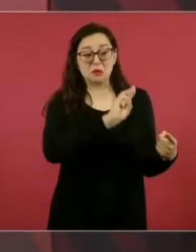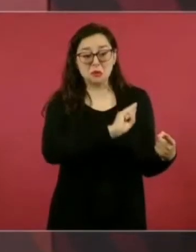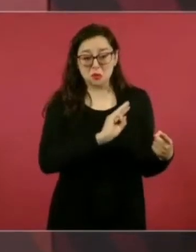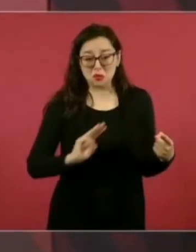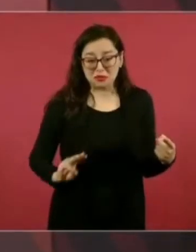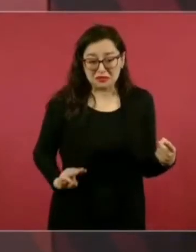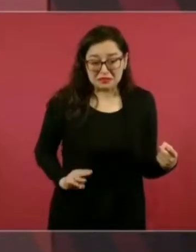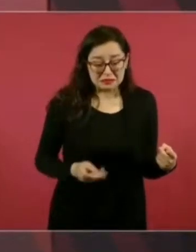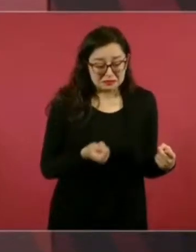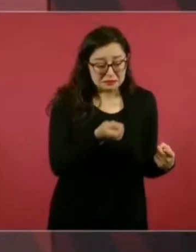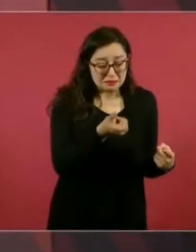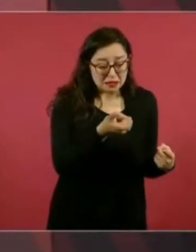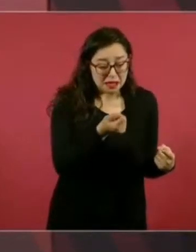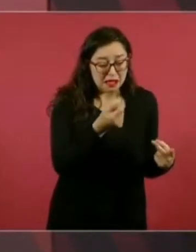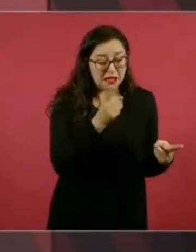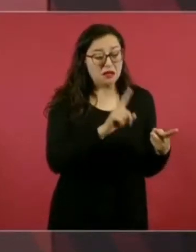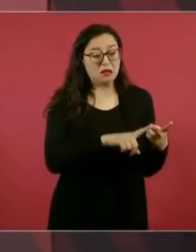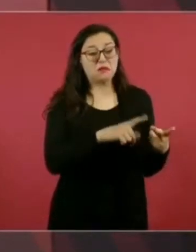Policía Federal,